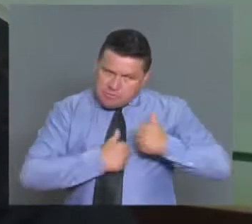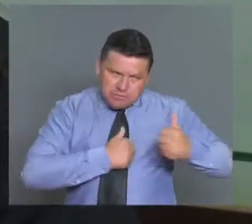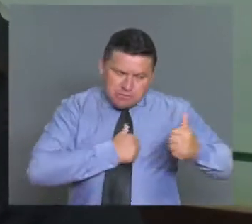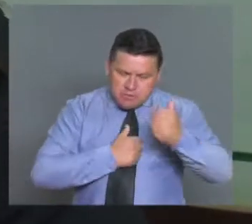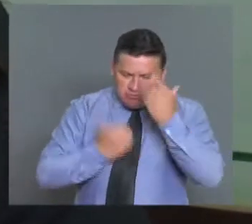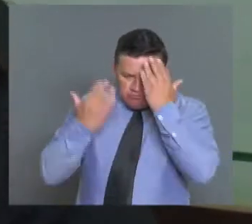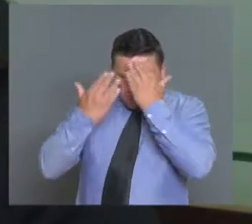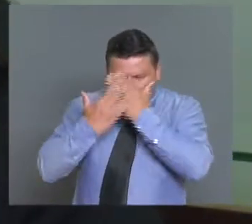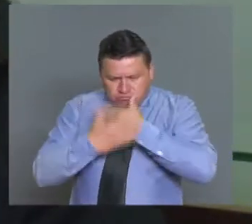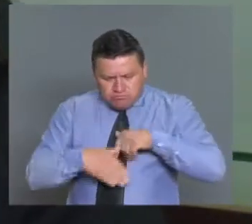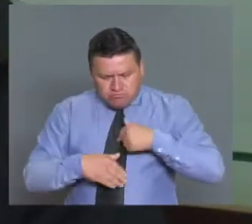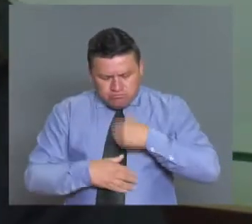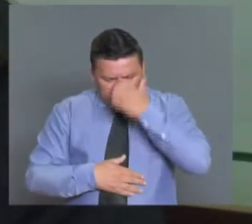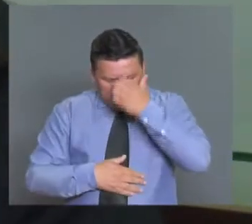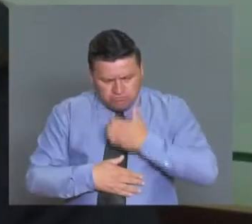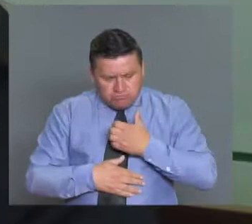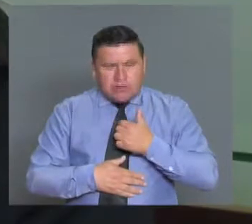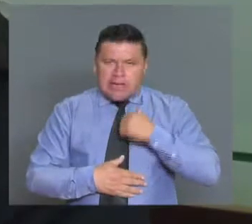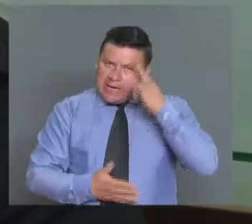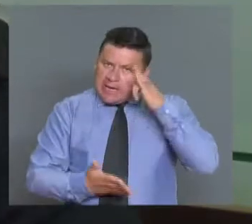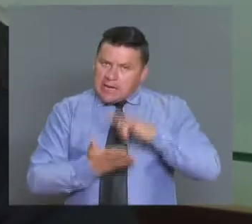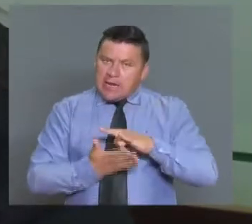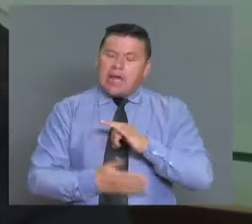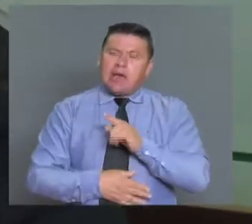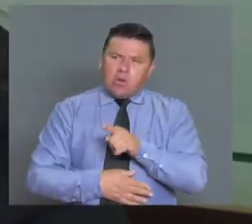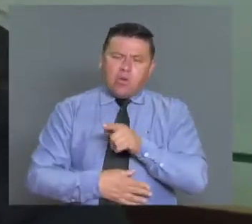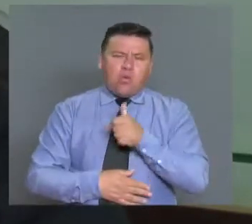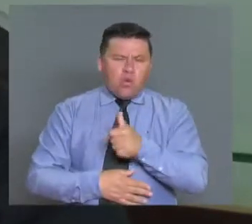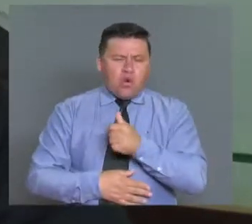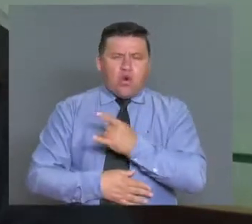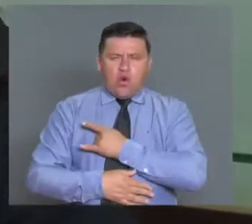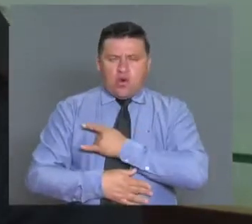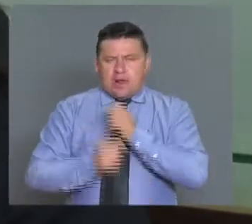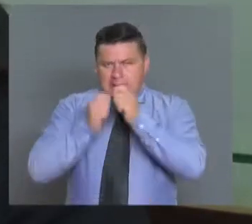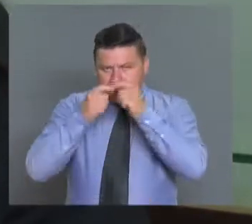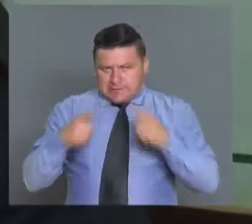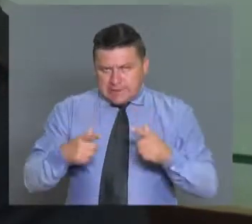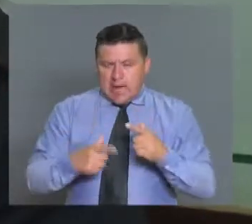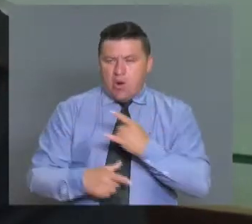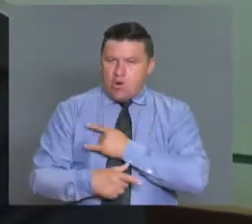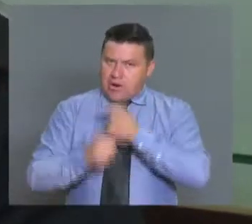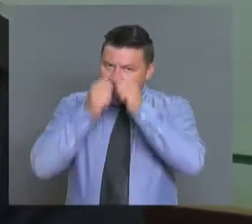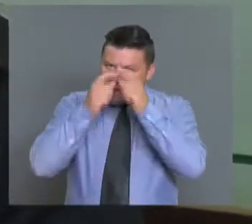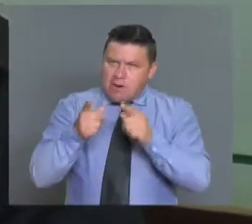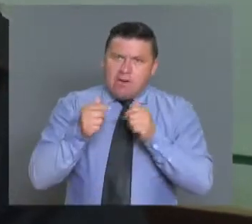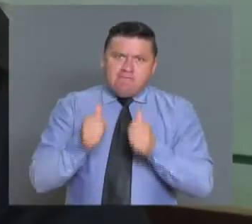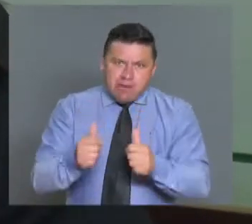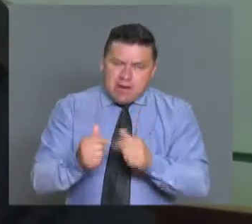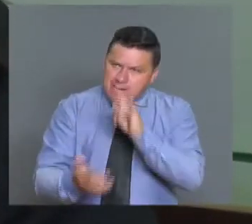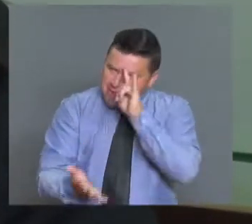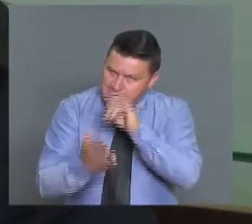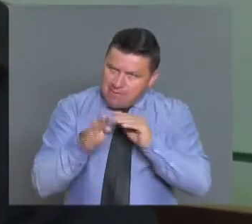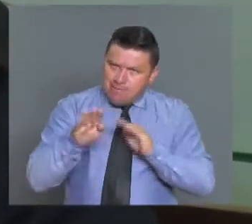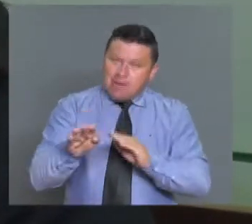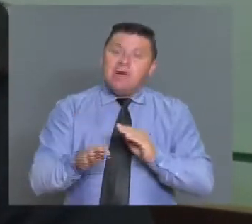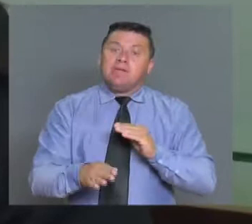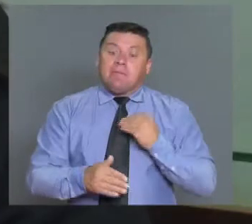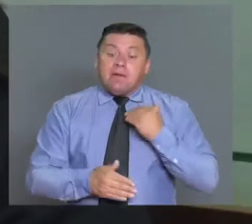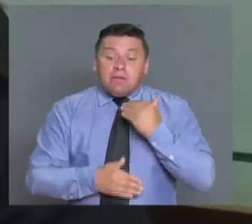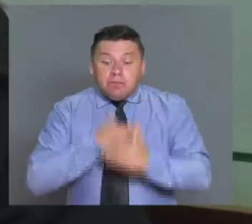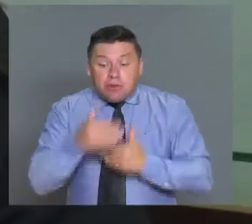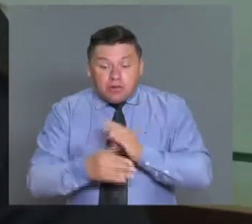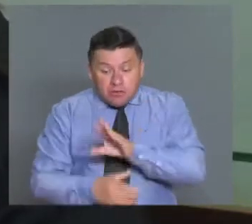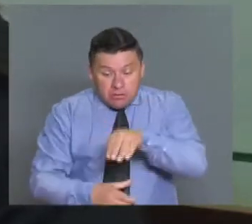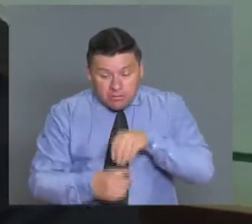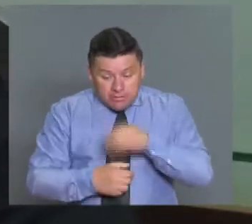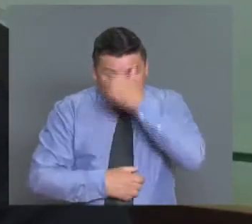Nosotros creemos en la universidad pública, creemos en la educación pública y estamos seguros que a través de los procesos de